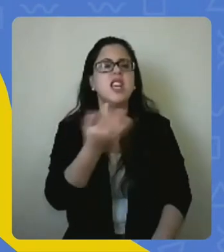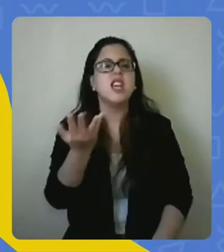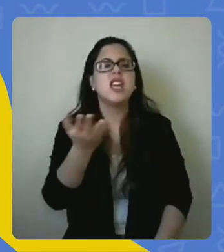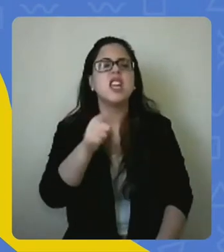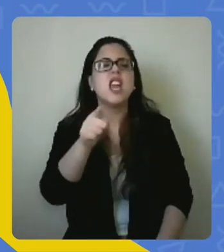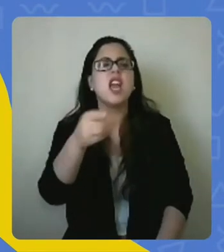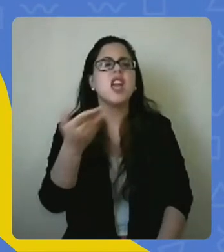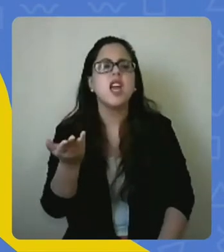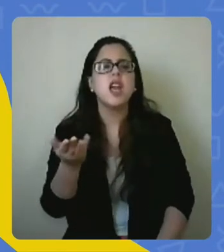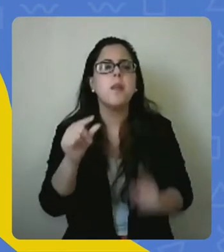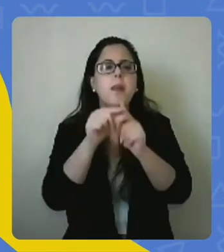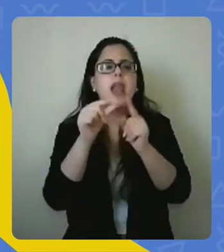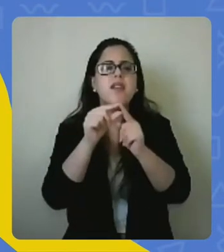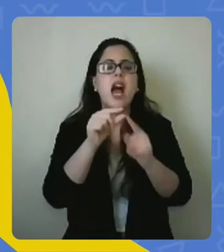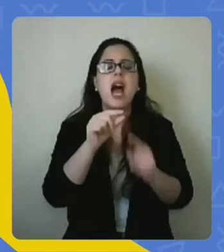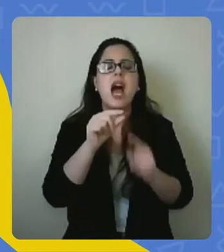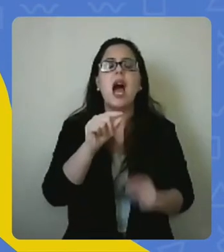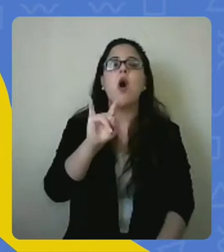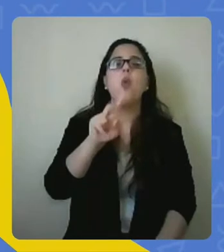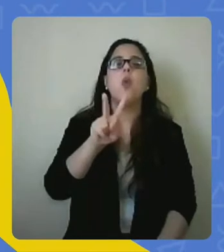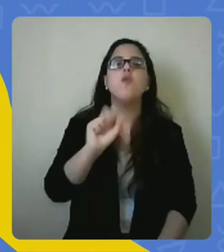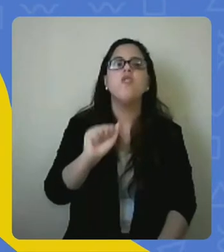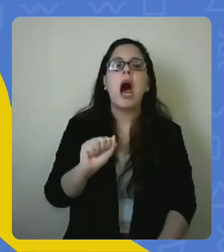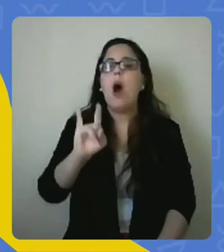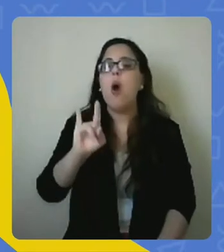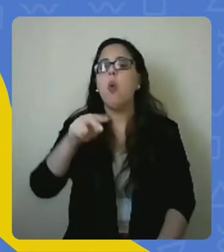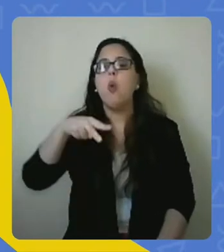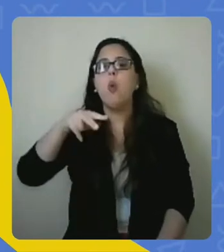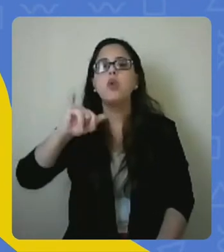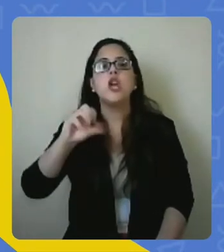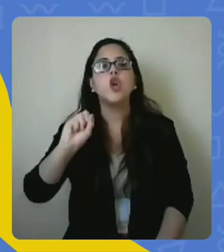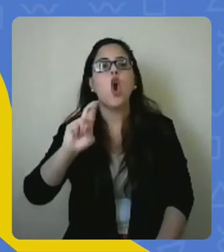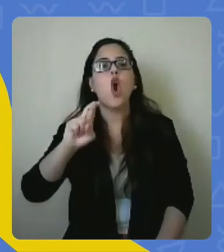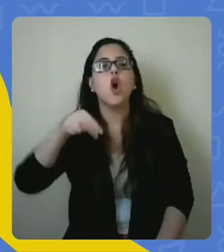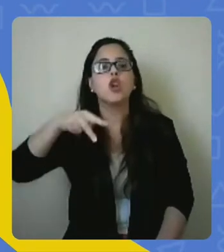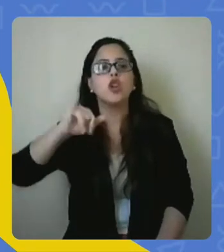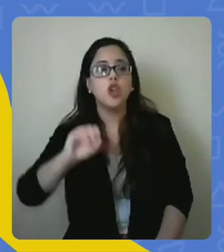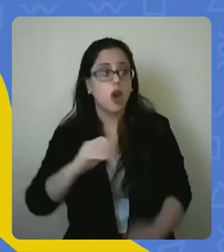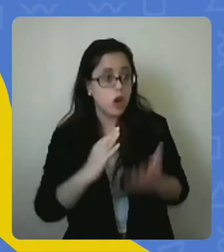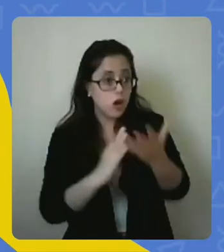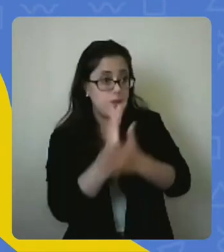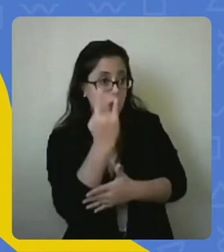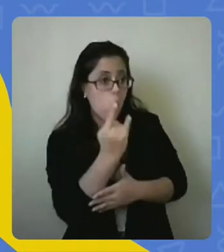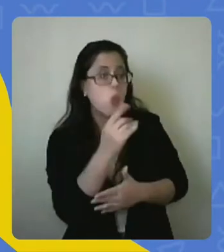¿Comienzan con U? Sí. Muy bien, ahora vamos a buscar palabras que comiencen con